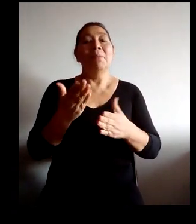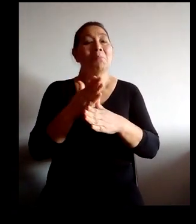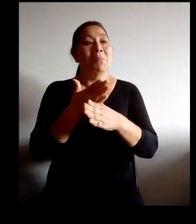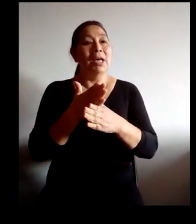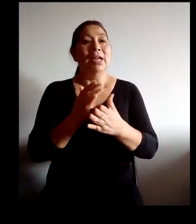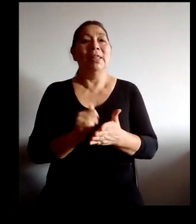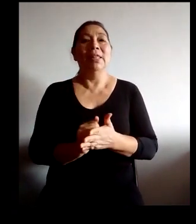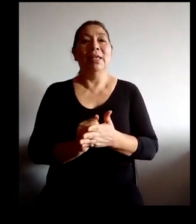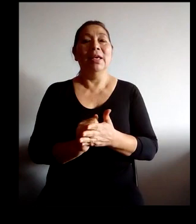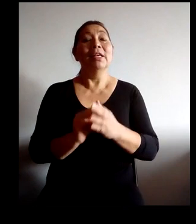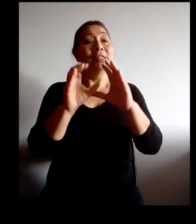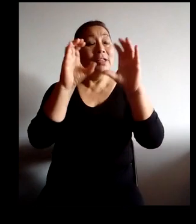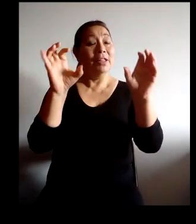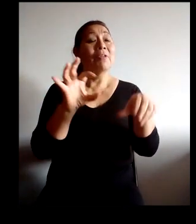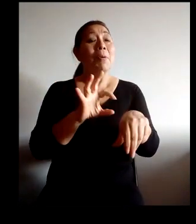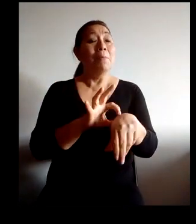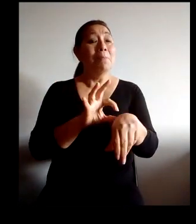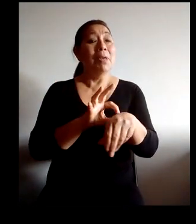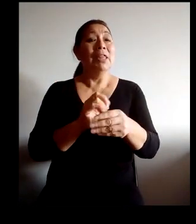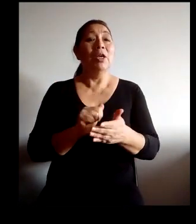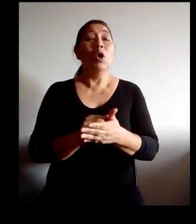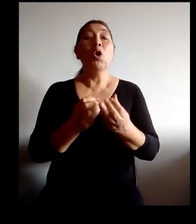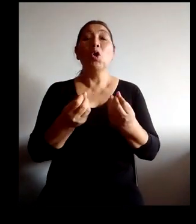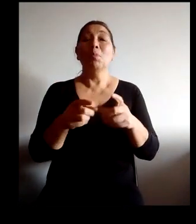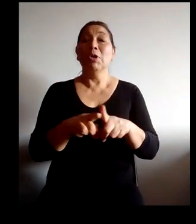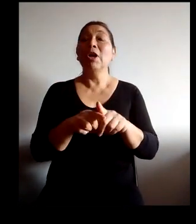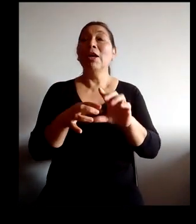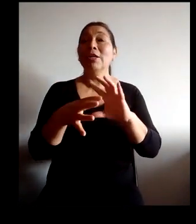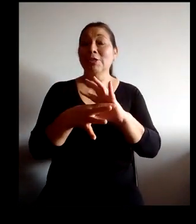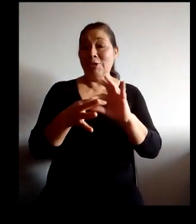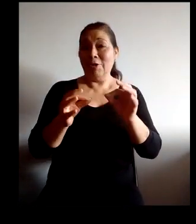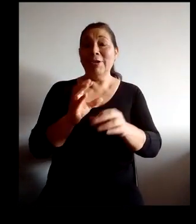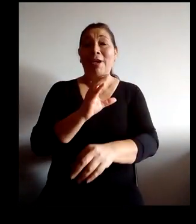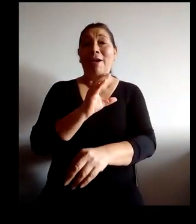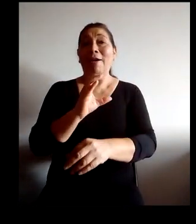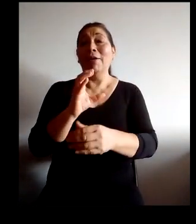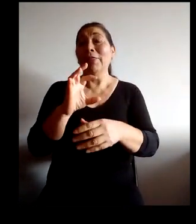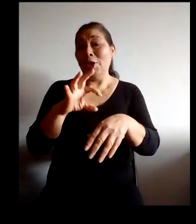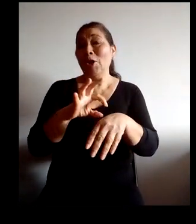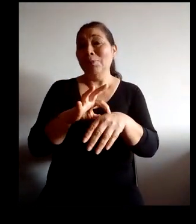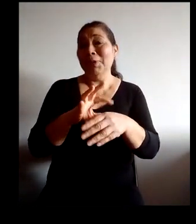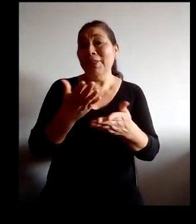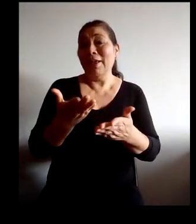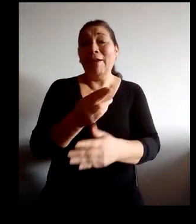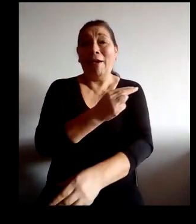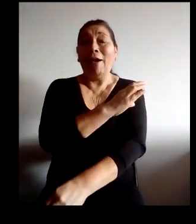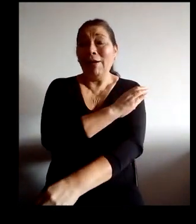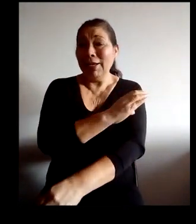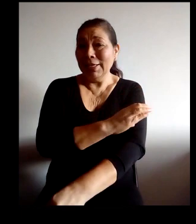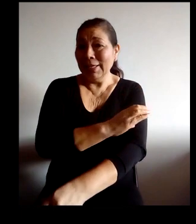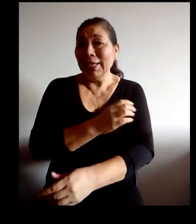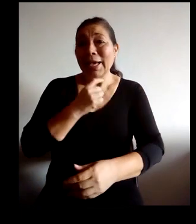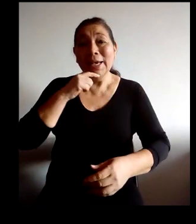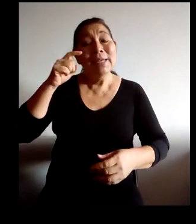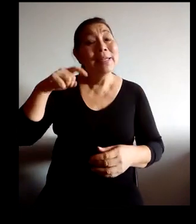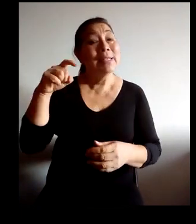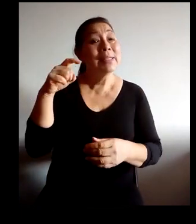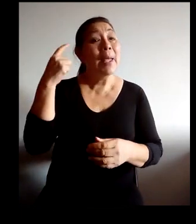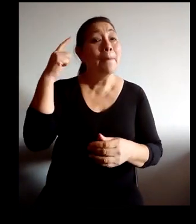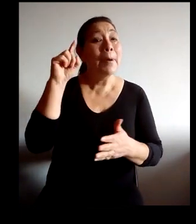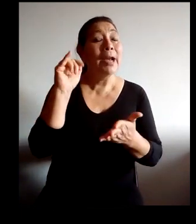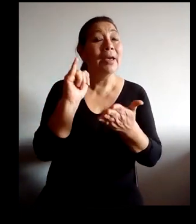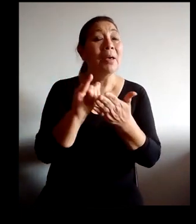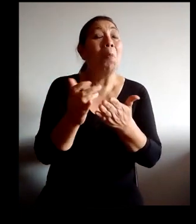contienen todas las evaluaciones médicas necesarias y correspondientes que acreditan evidentemente, en este caso, el perjuicio del padecimiento de neumoconiosis e hipercusia en